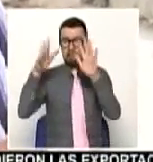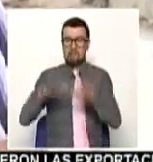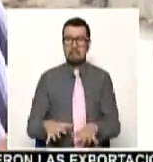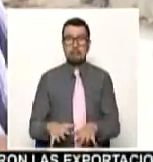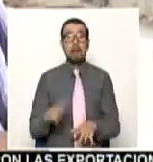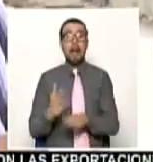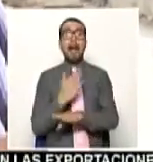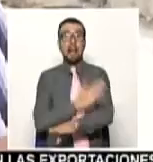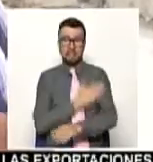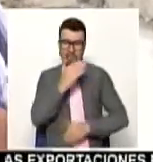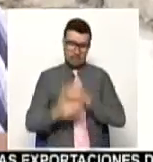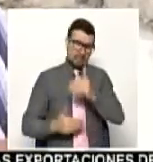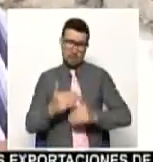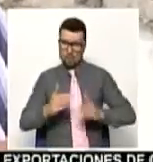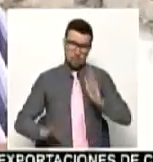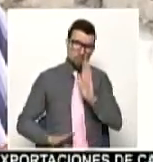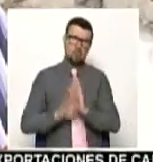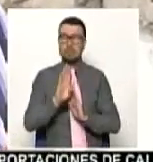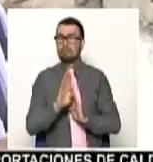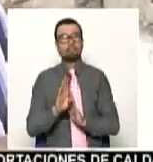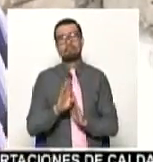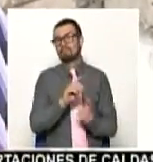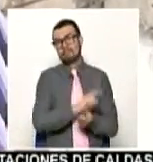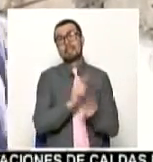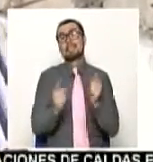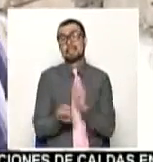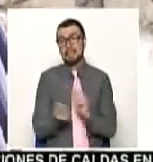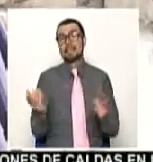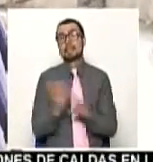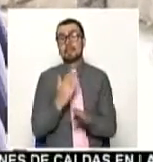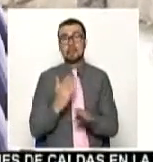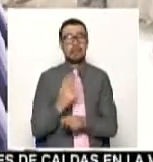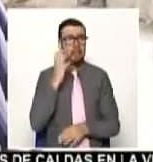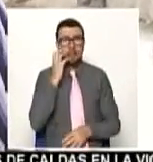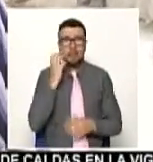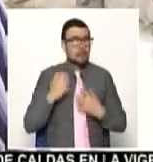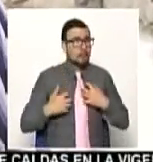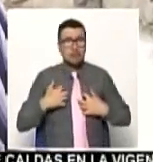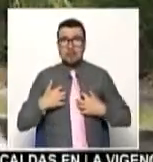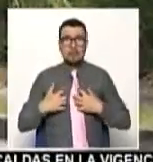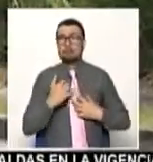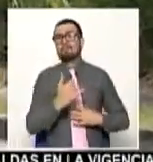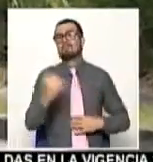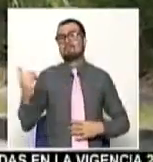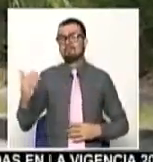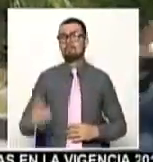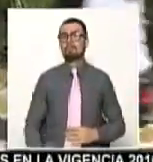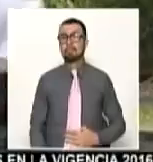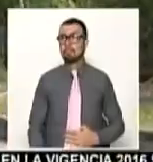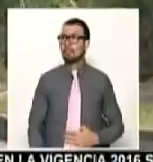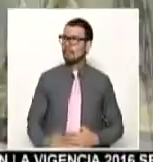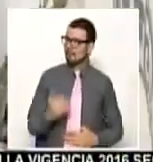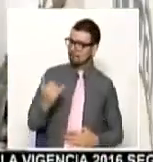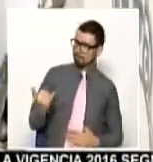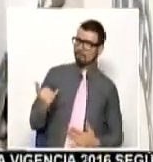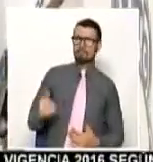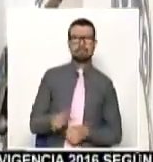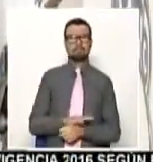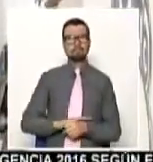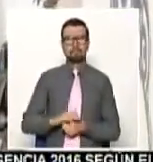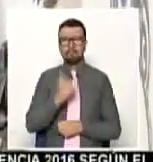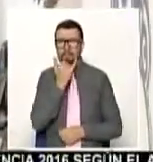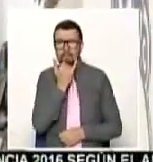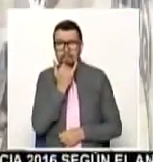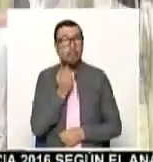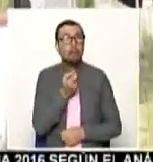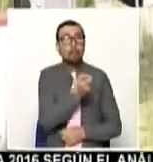a ser desarrollo para la ciudad, ahora se ha convertido en una problemática para los habitantes del barrio Maraya. Lo paradójico de esta situación es que los